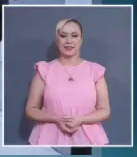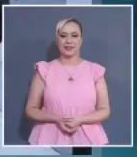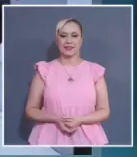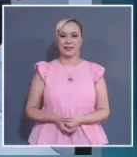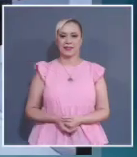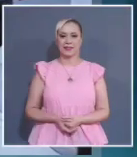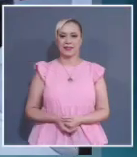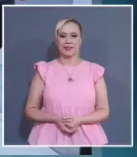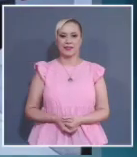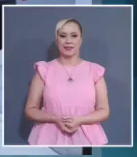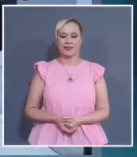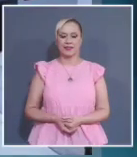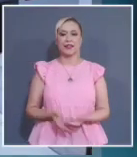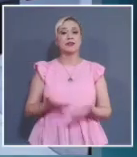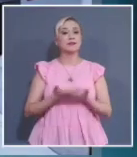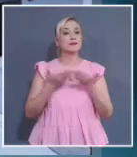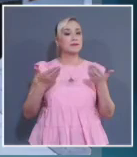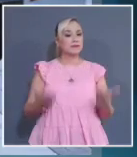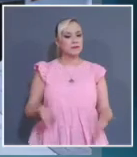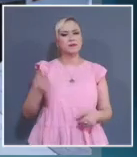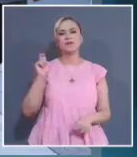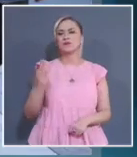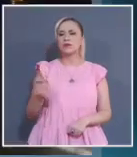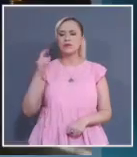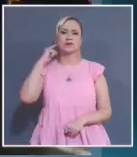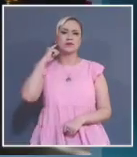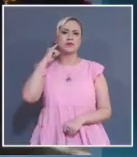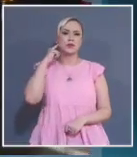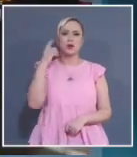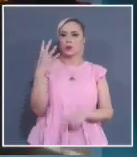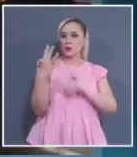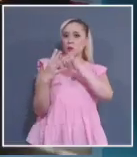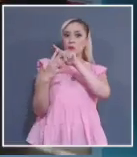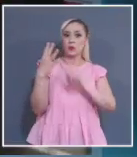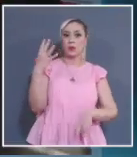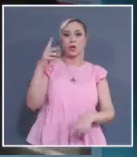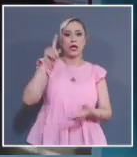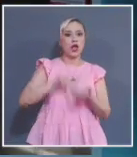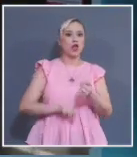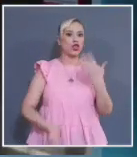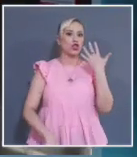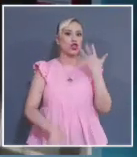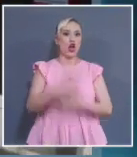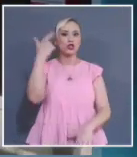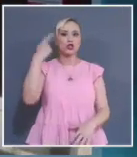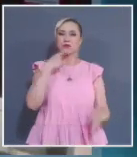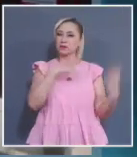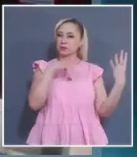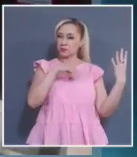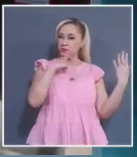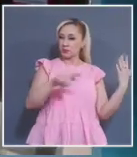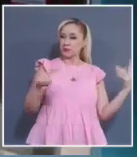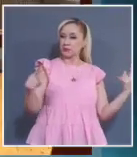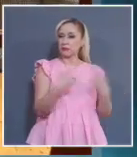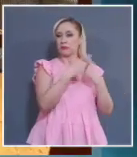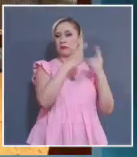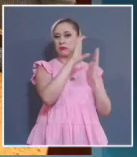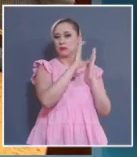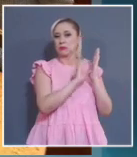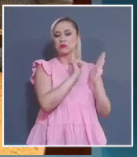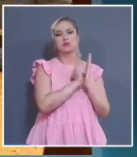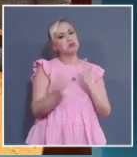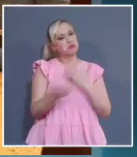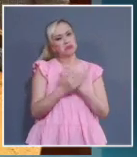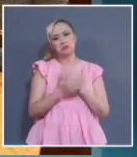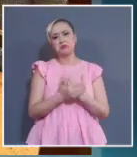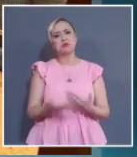Movimiento Ciudadano presentó las primeras 4 de las 12 acciones de inconstitucionalidad que promoverá contra las reformas